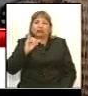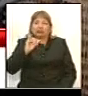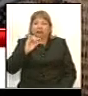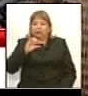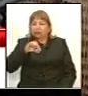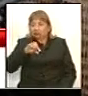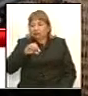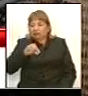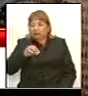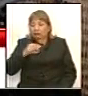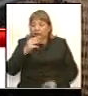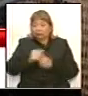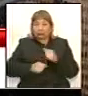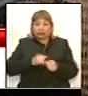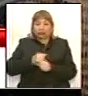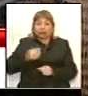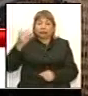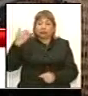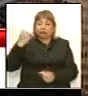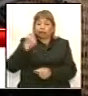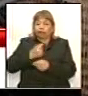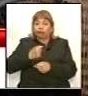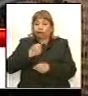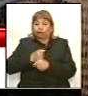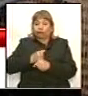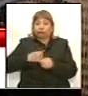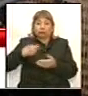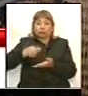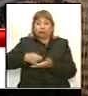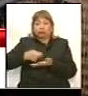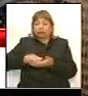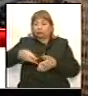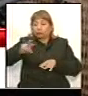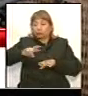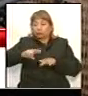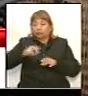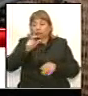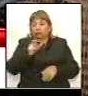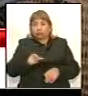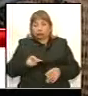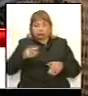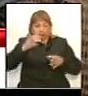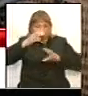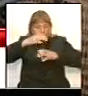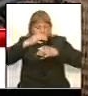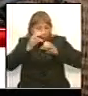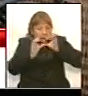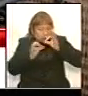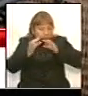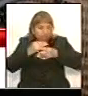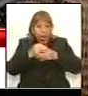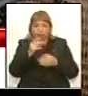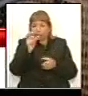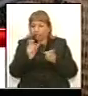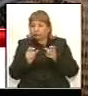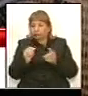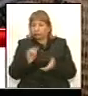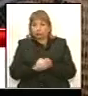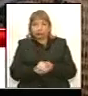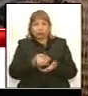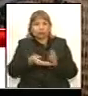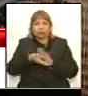año próximo pasado, trabajamos una nueva escala remunerativa para personal científico y hemos evitado de que